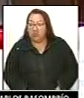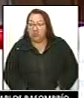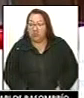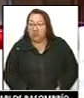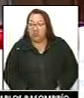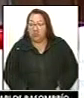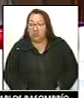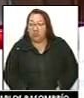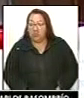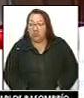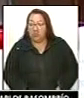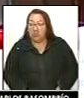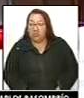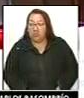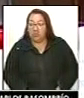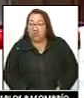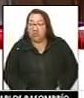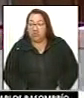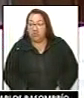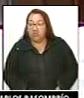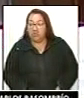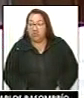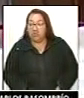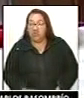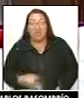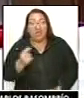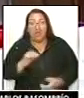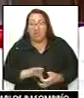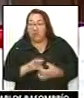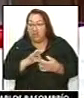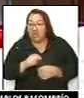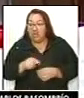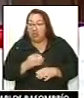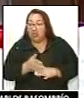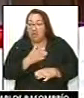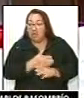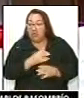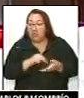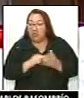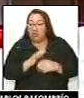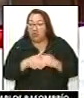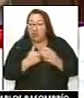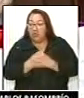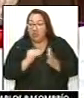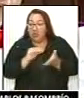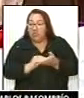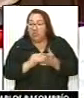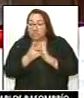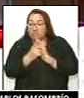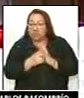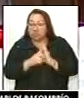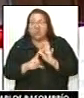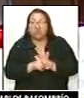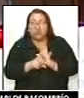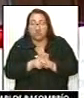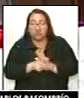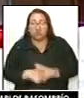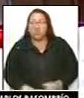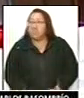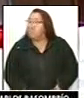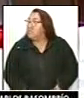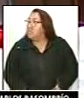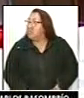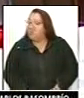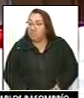los criterios de pluralidad y especialidad. Eso fue precisamente lo que estuvo contenido en el decreto legislativo que ha